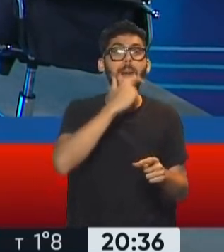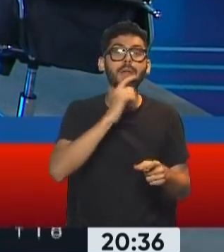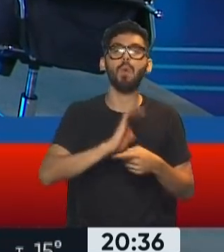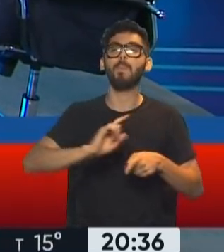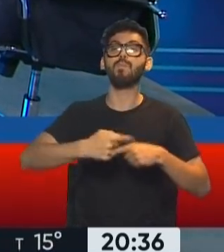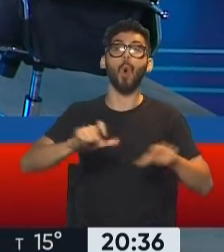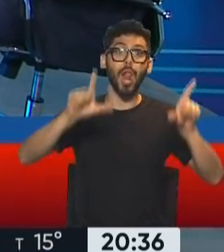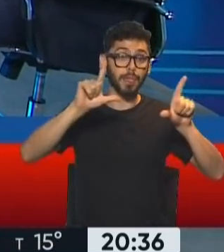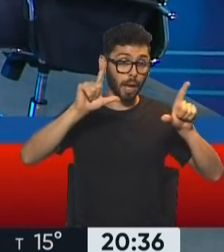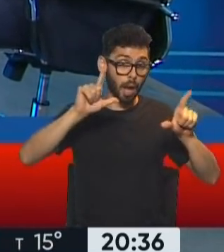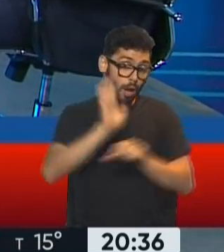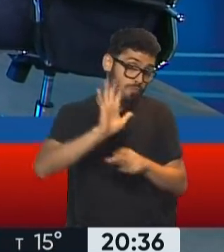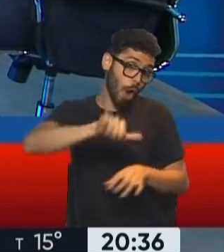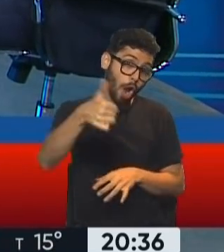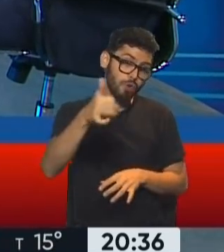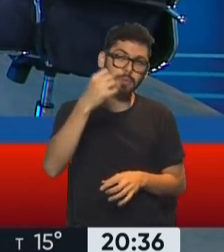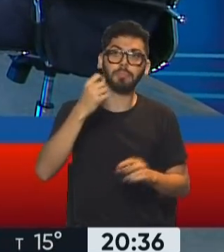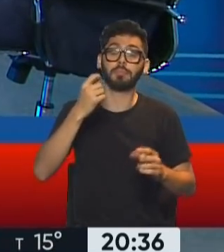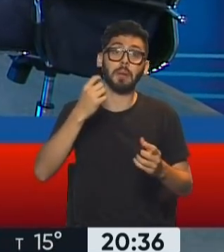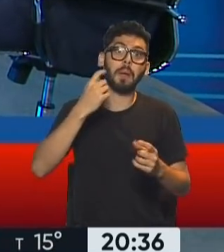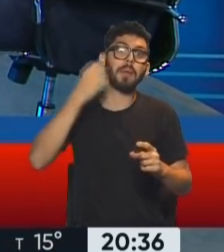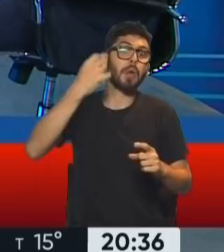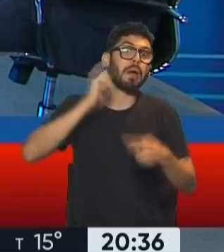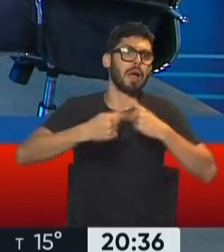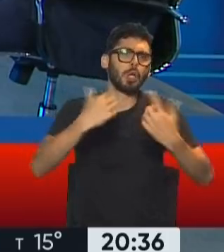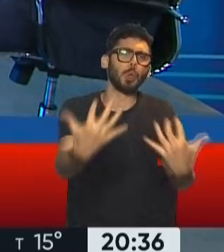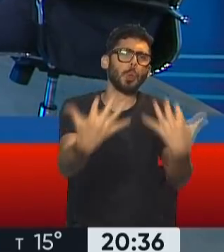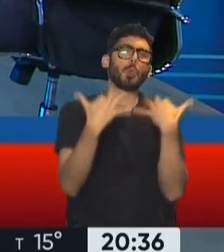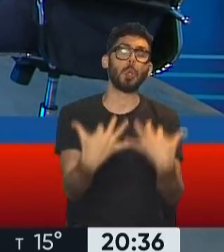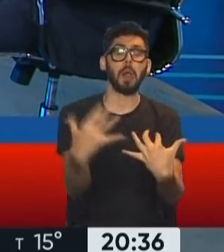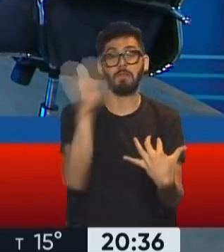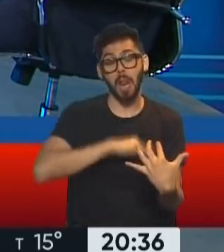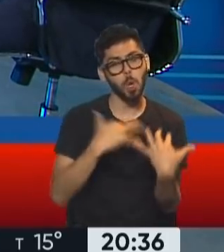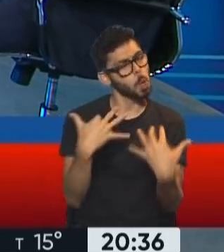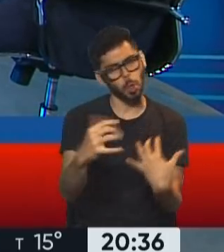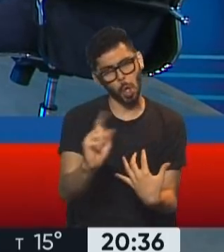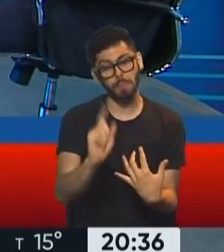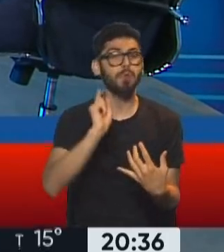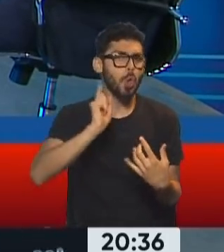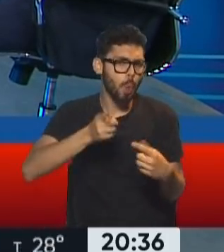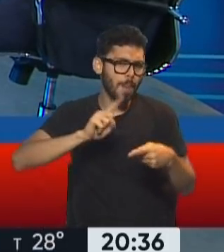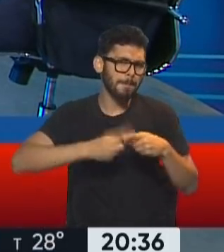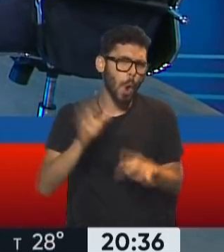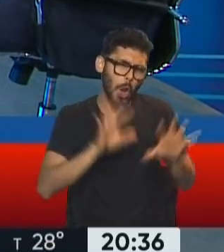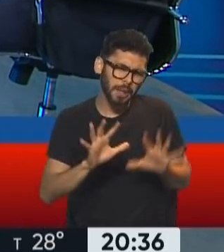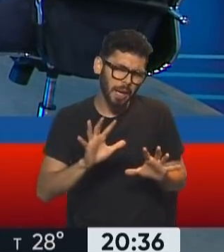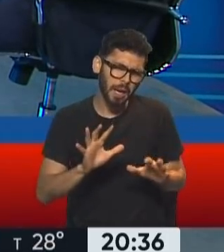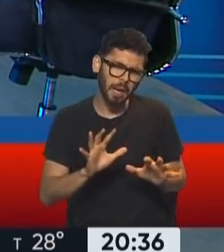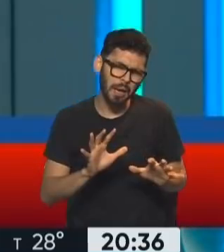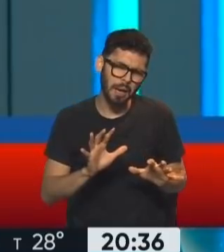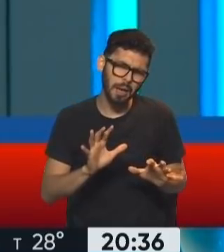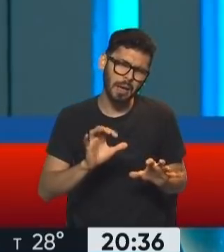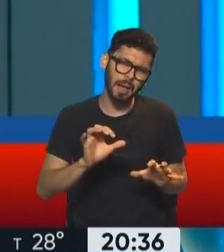En principio se preparaban para un montón de gente, no fue tanta la gente, pero montó un acto político. Sí, pero no